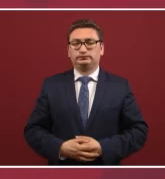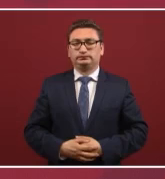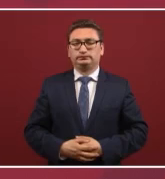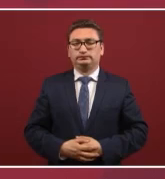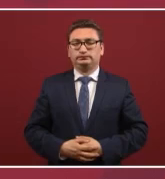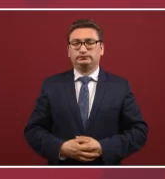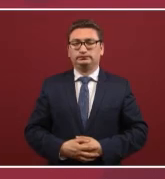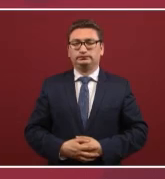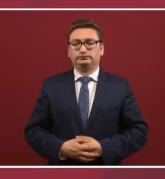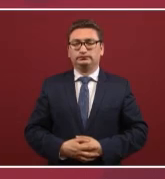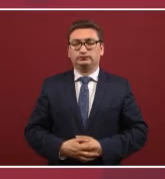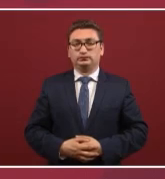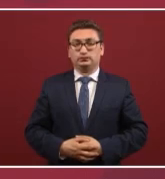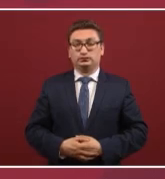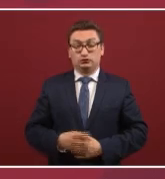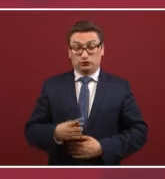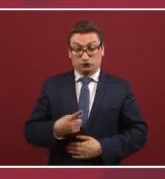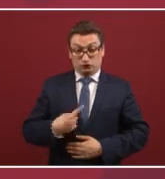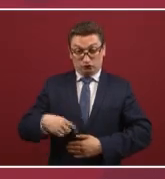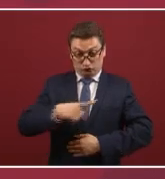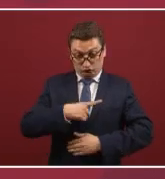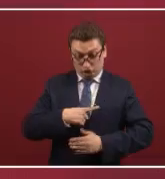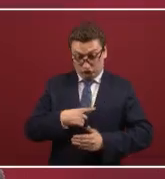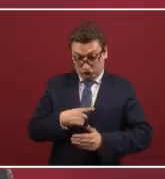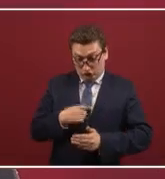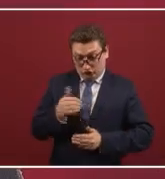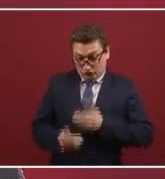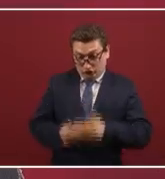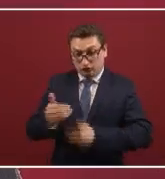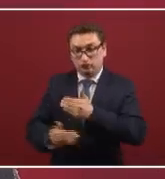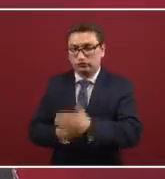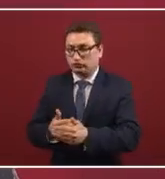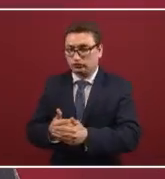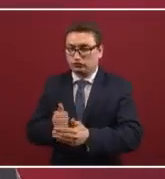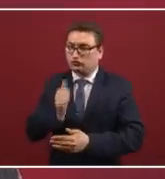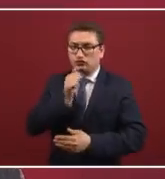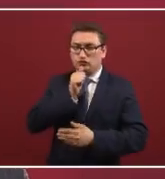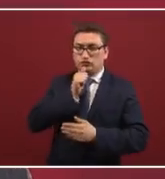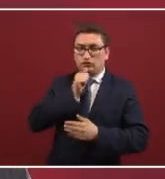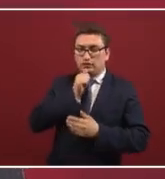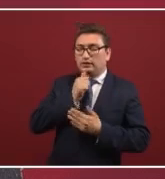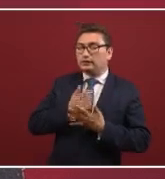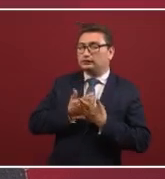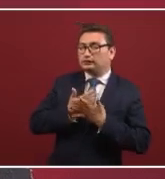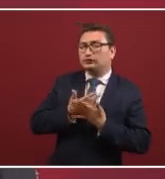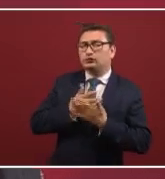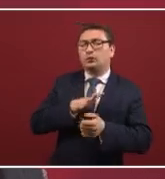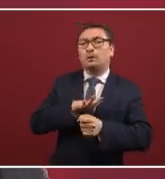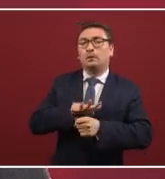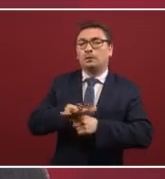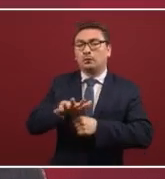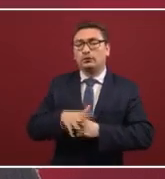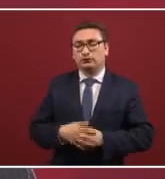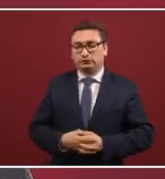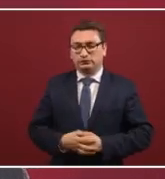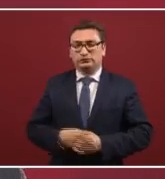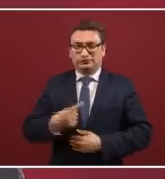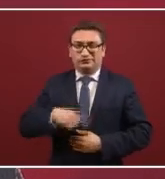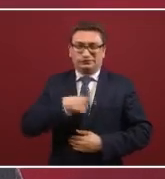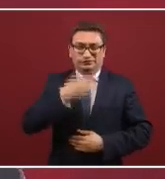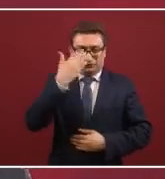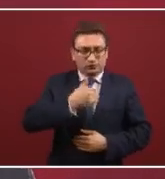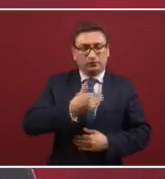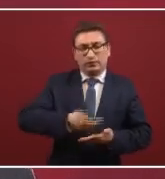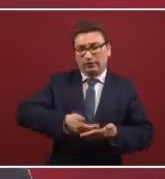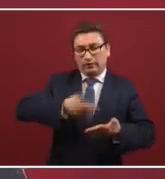dar un paso hacia adelante, este paso definitivo, si no hubiese habido